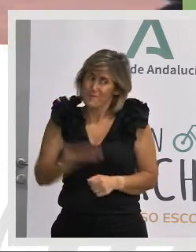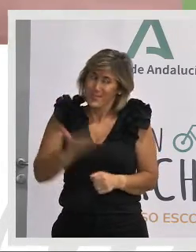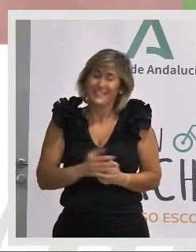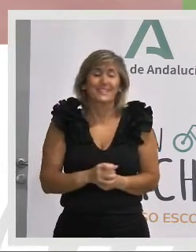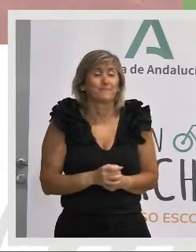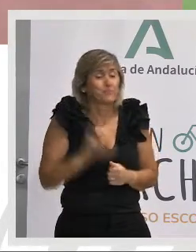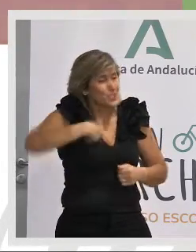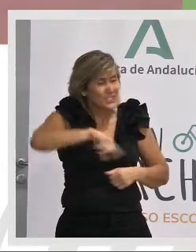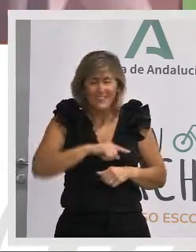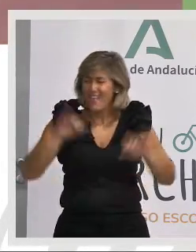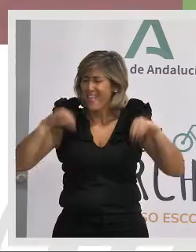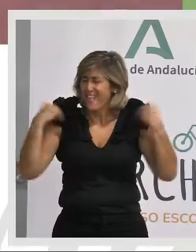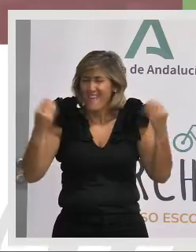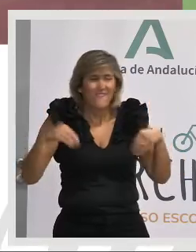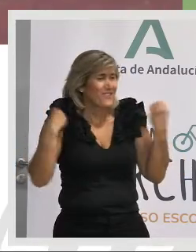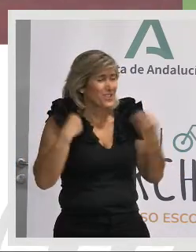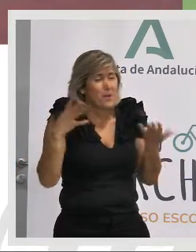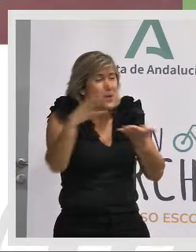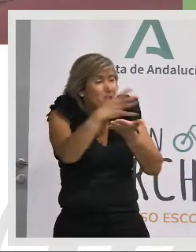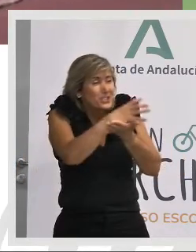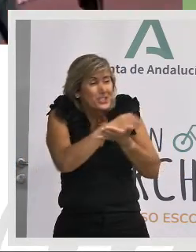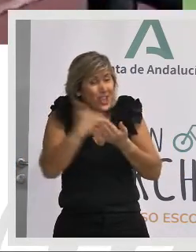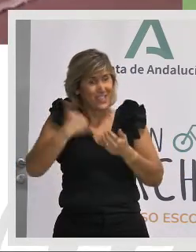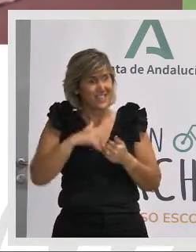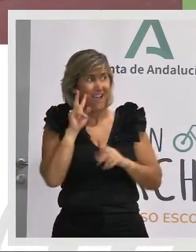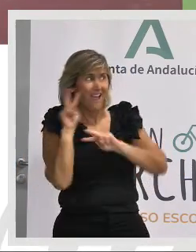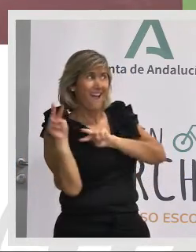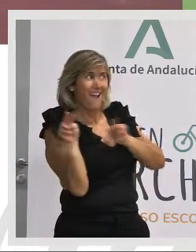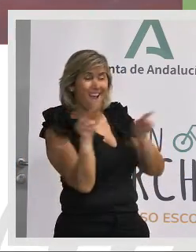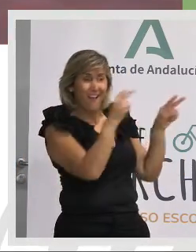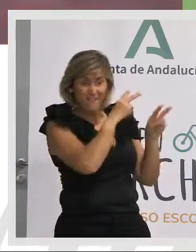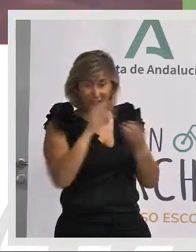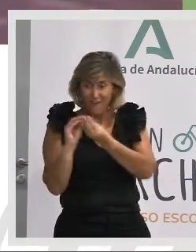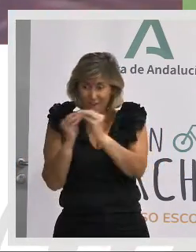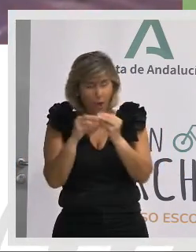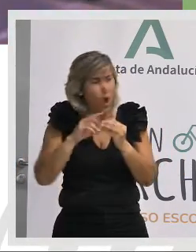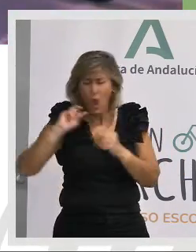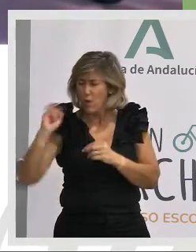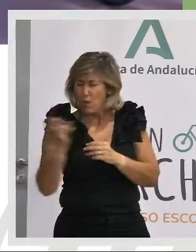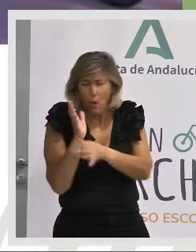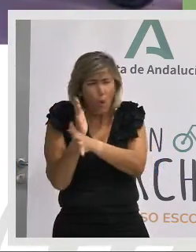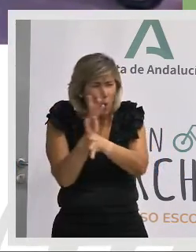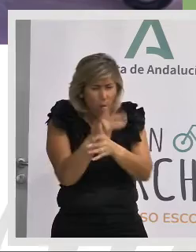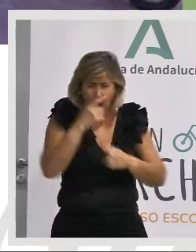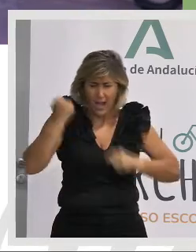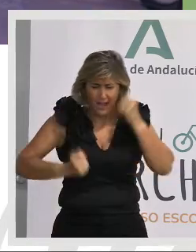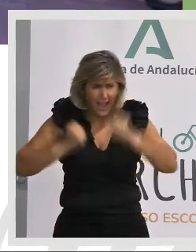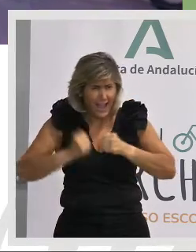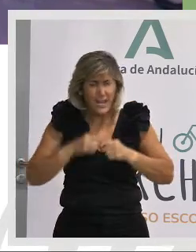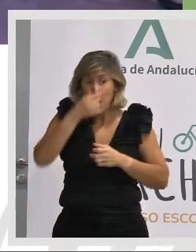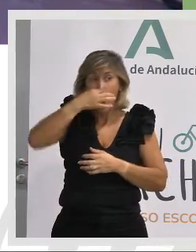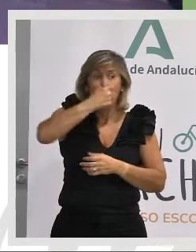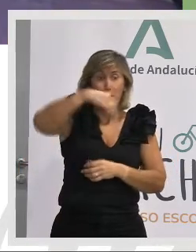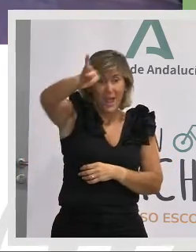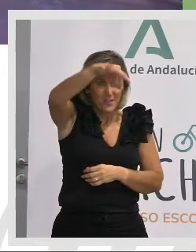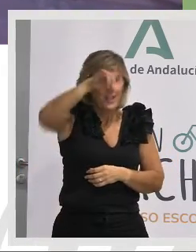Nos lo pasamos súper bien. Nos acercamos un poco más a estos medios y jugamos a muchos juegos. Relevos, carreras, pañuelo,